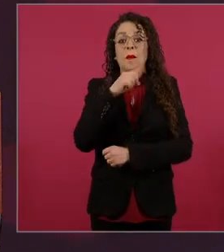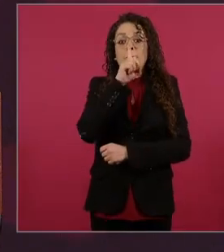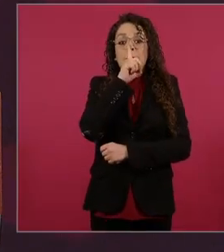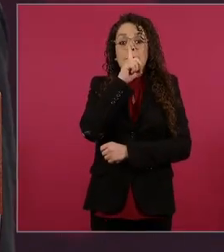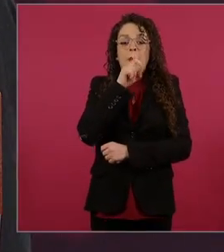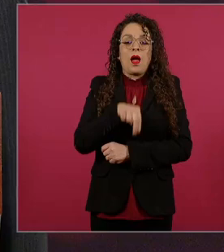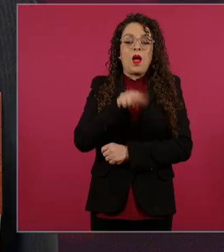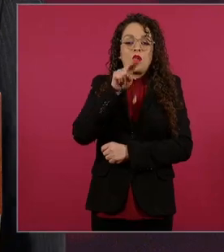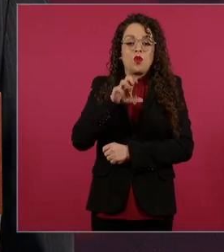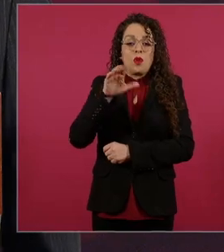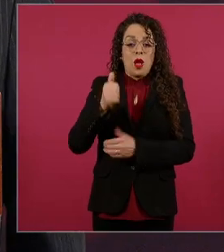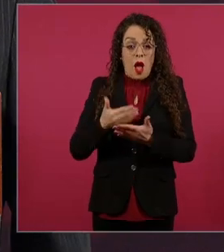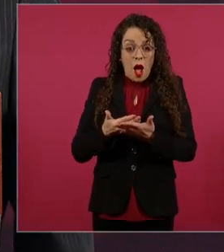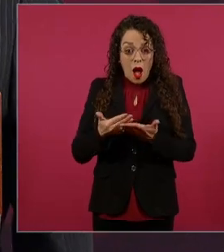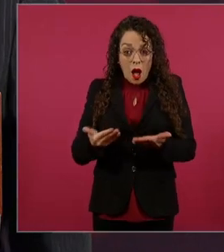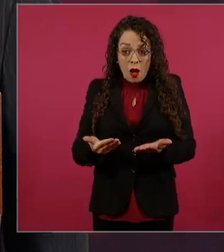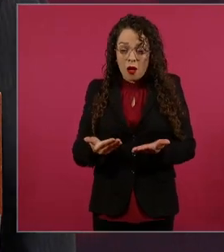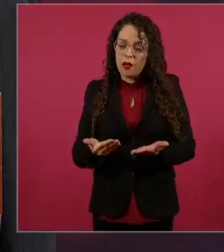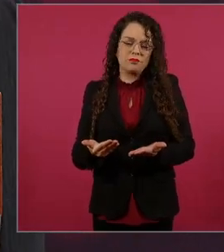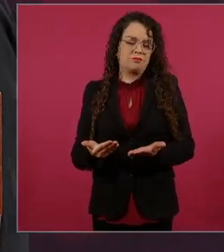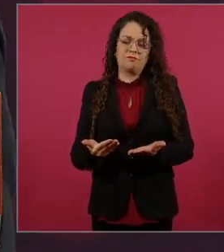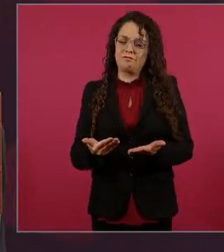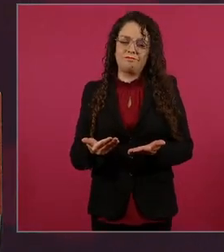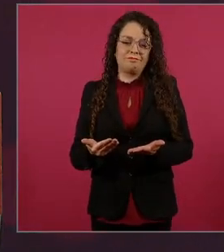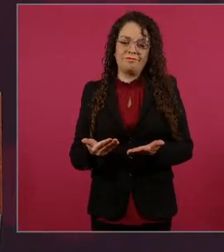y siempre digo lo que pienso